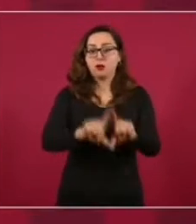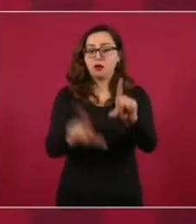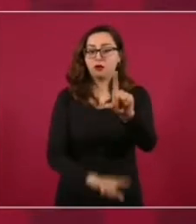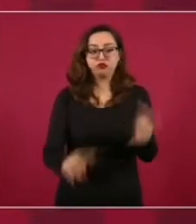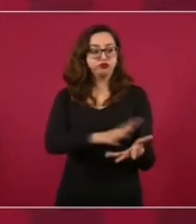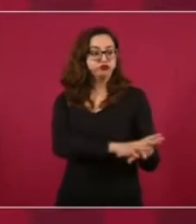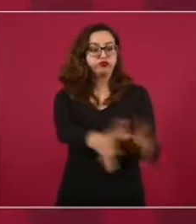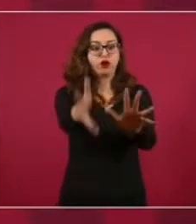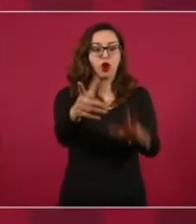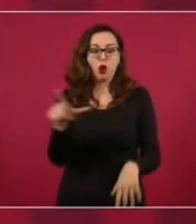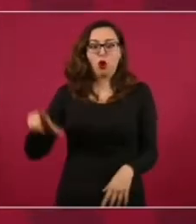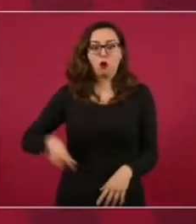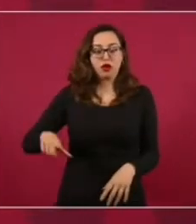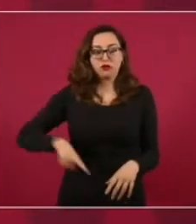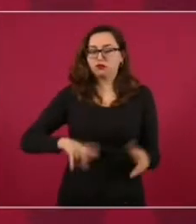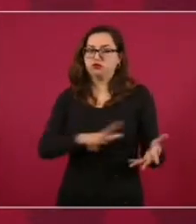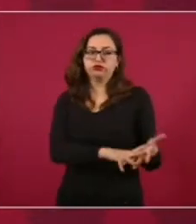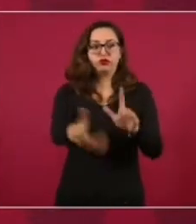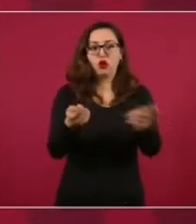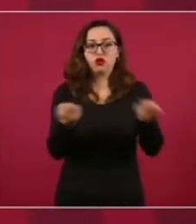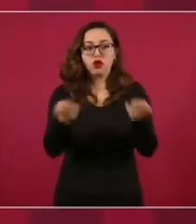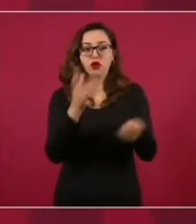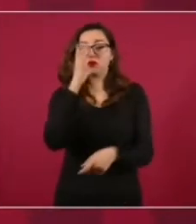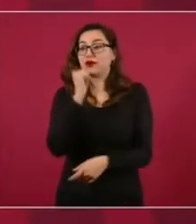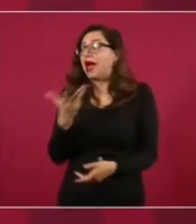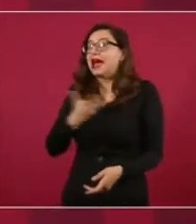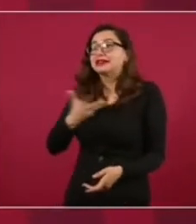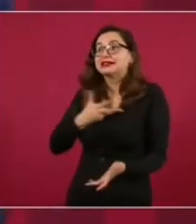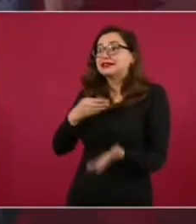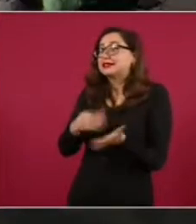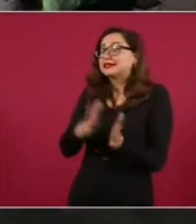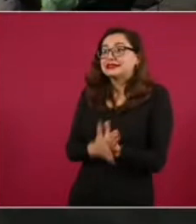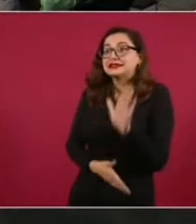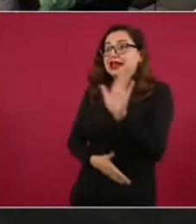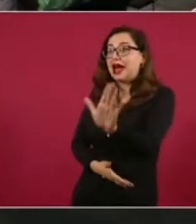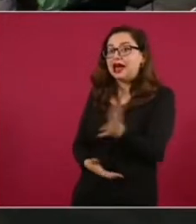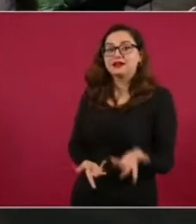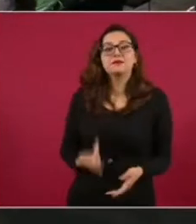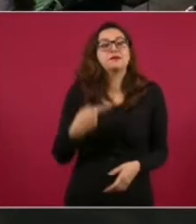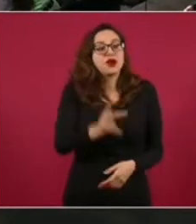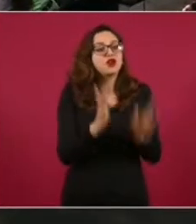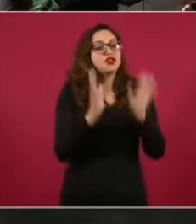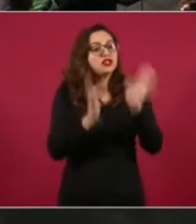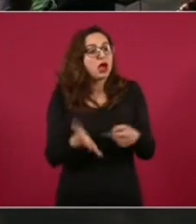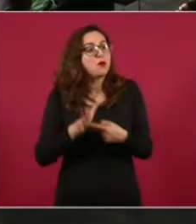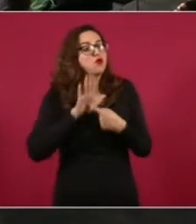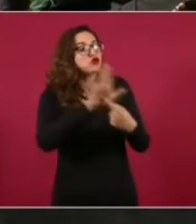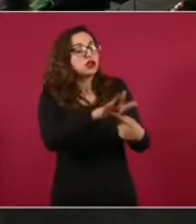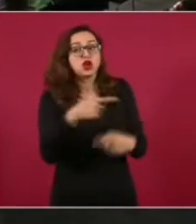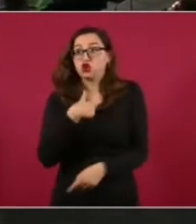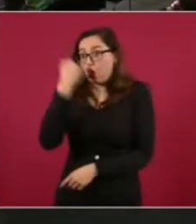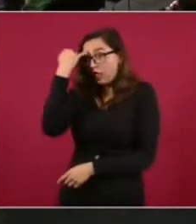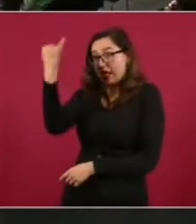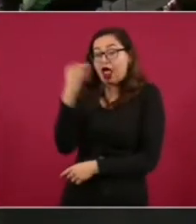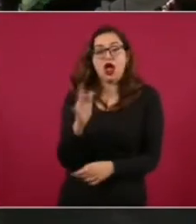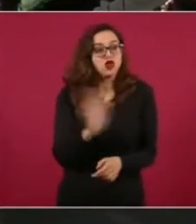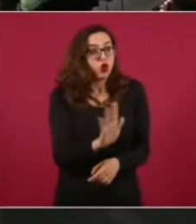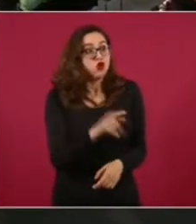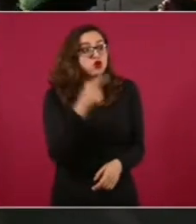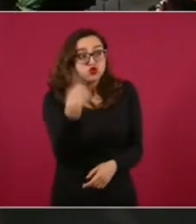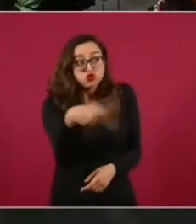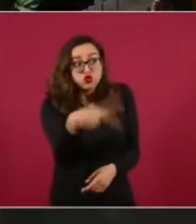No. Presidente, es que están las cifras aquí. O sea, expliqué. Sí, no las he inventado ya, yo. Las, sí, son,